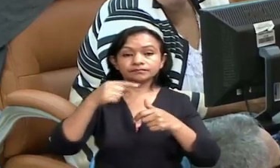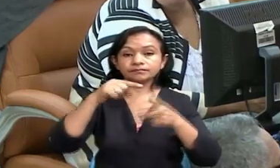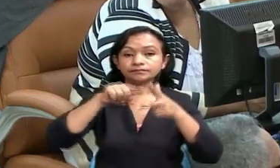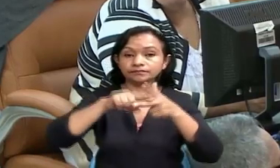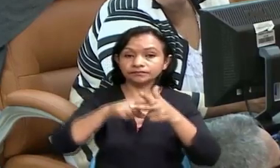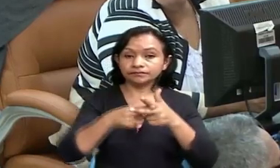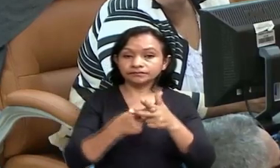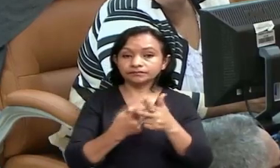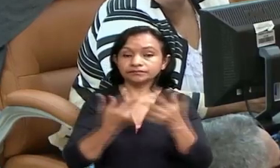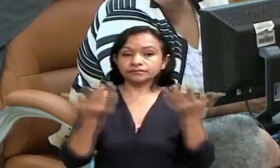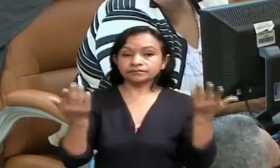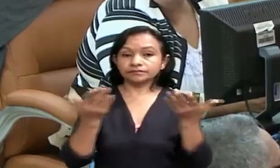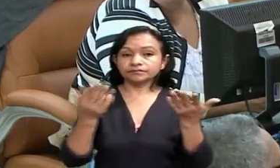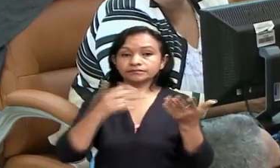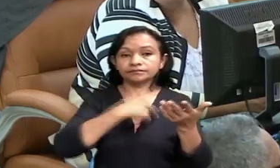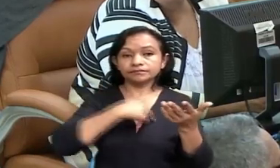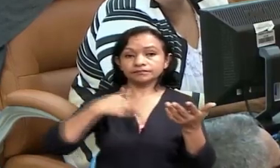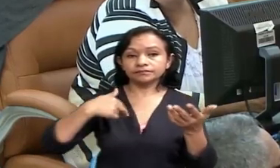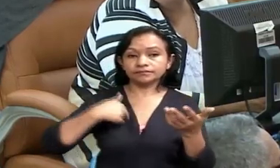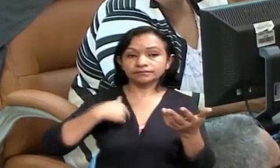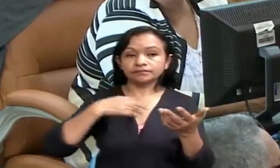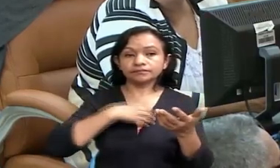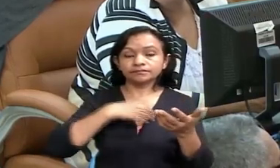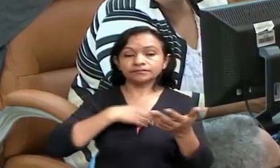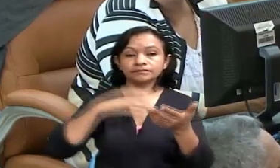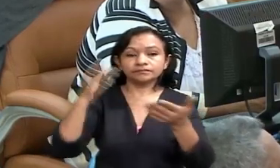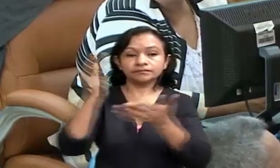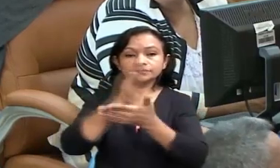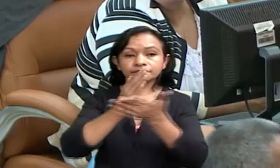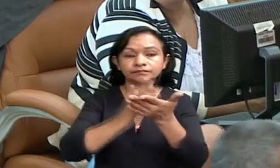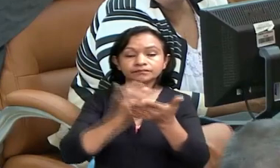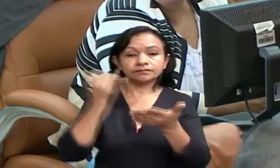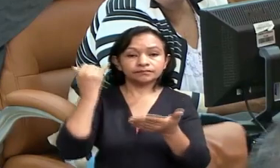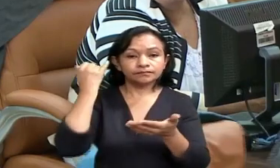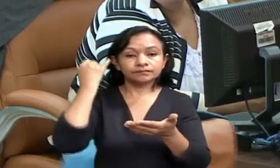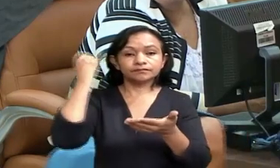empezar a reaccionar sobre algunos planteamientos